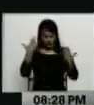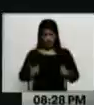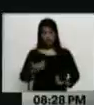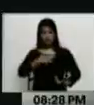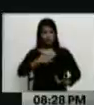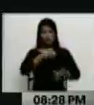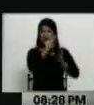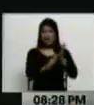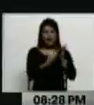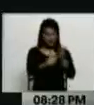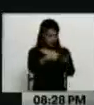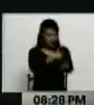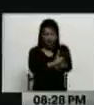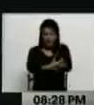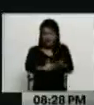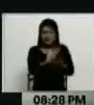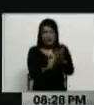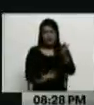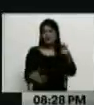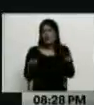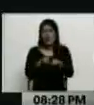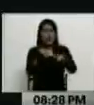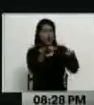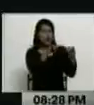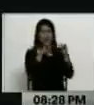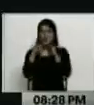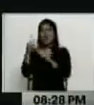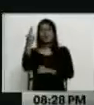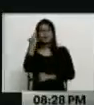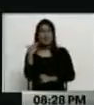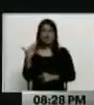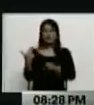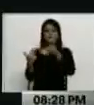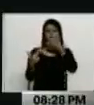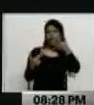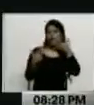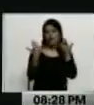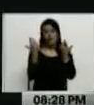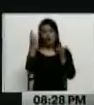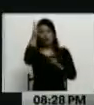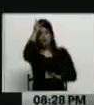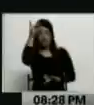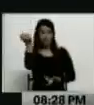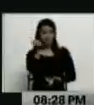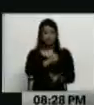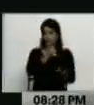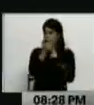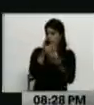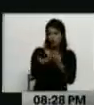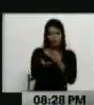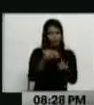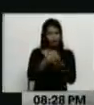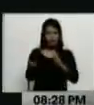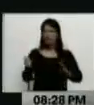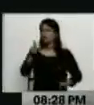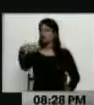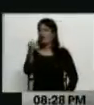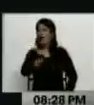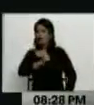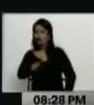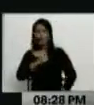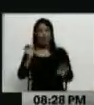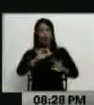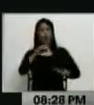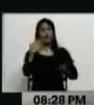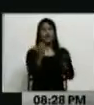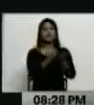la sangre que nos corre por las venas es del mismo color crea sea católico